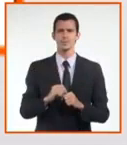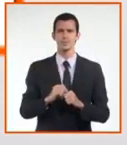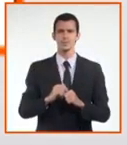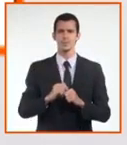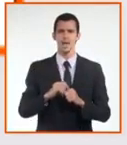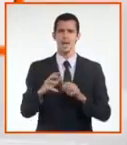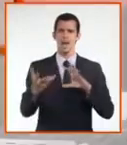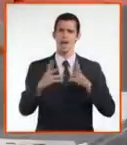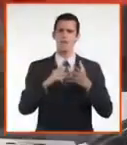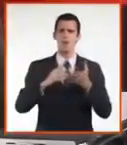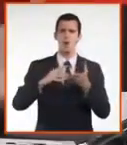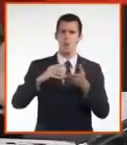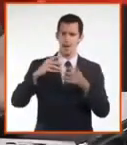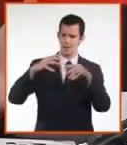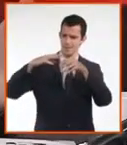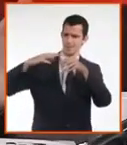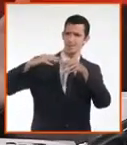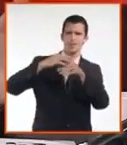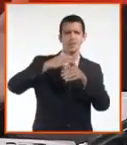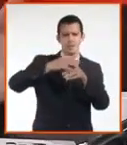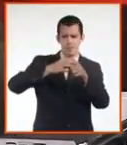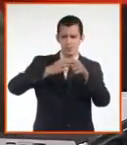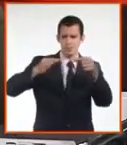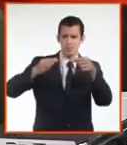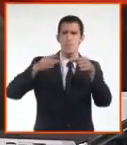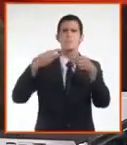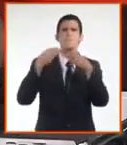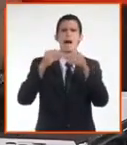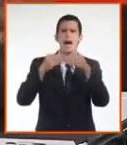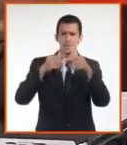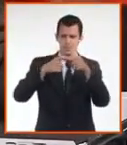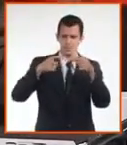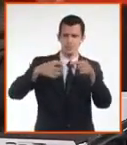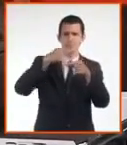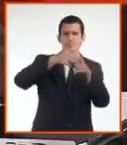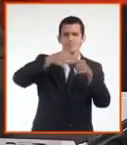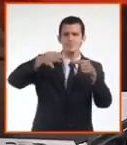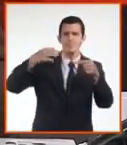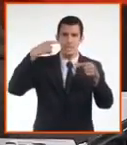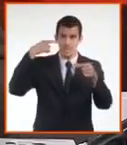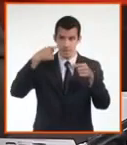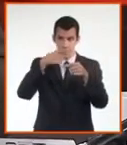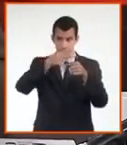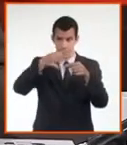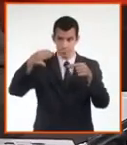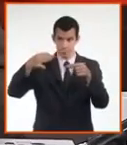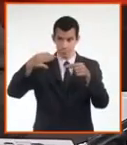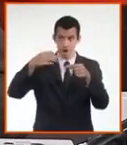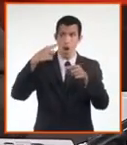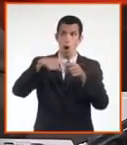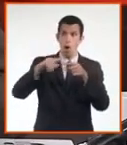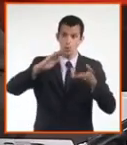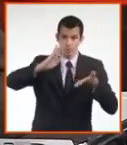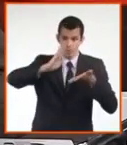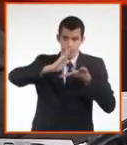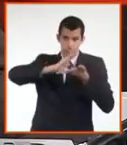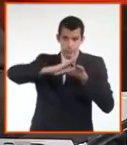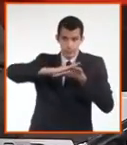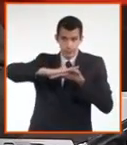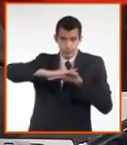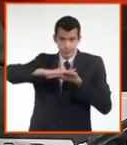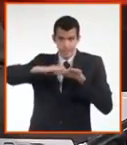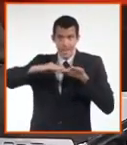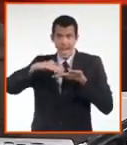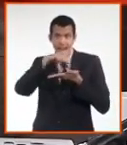entonces había déficit y entonces empezamos a estudiar trabajar con el pvc y aluminio